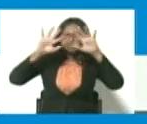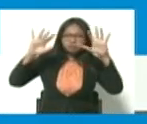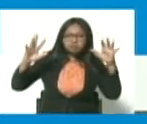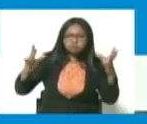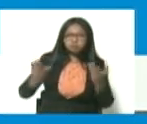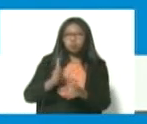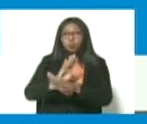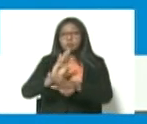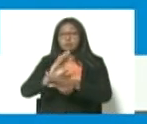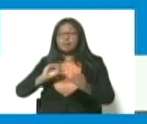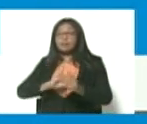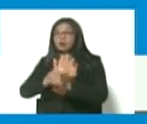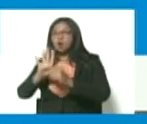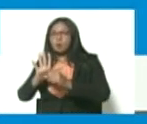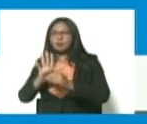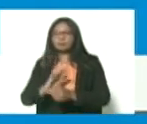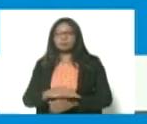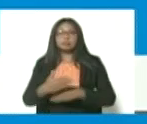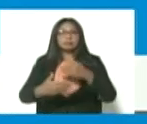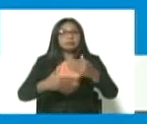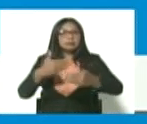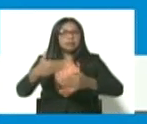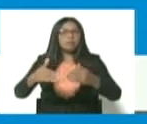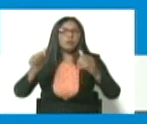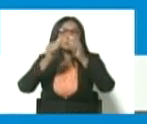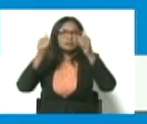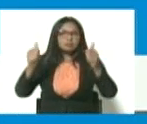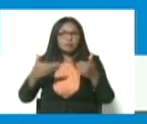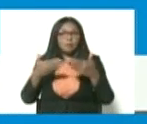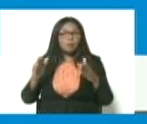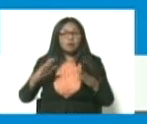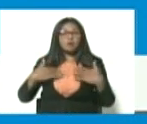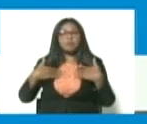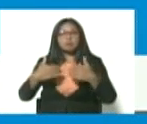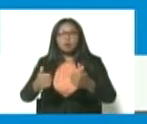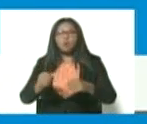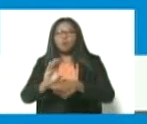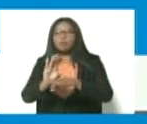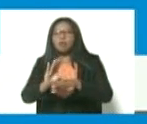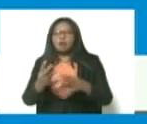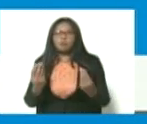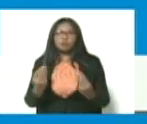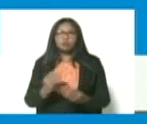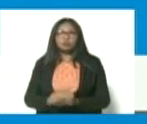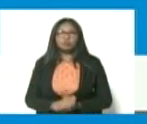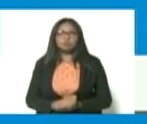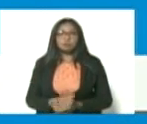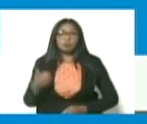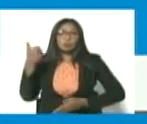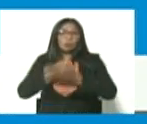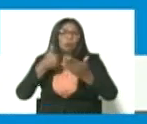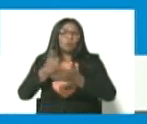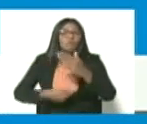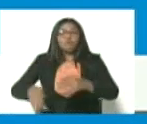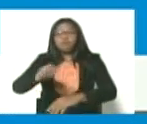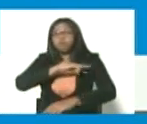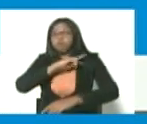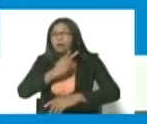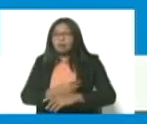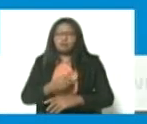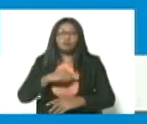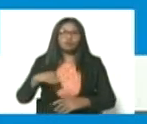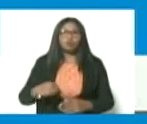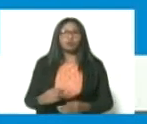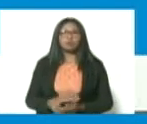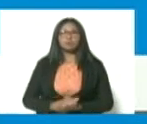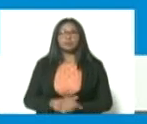lucha permanente de nuestro sistema público de salud. Tremenda batalla hemos dado.